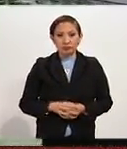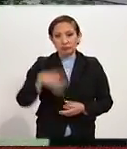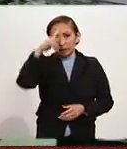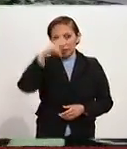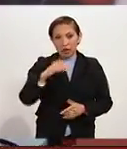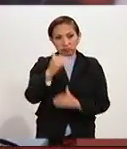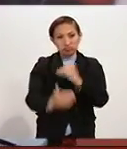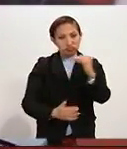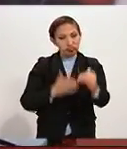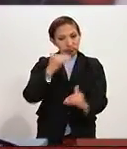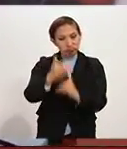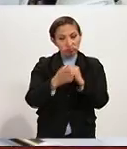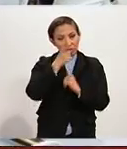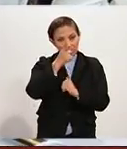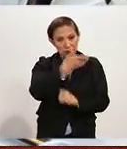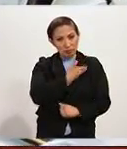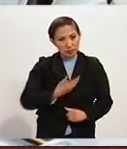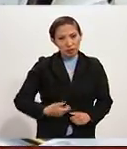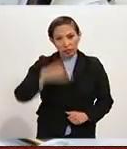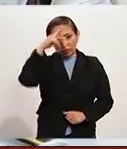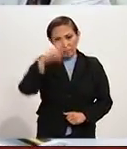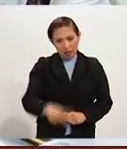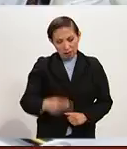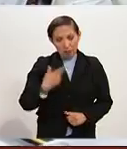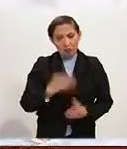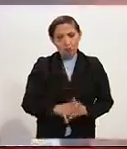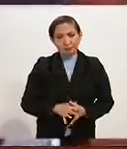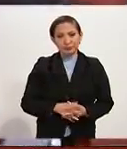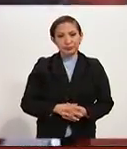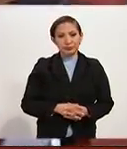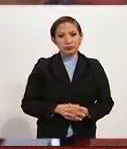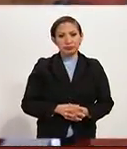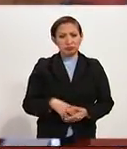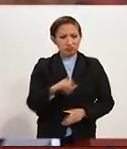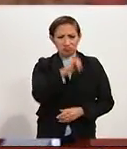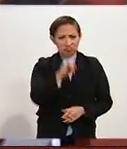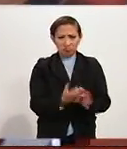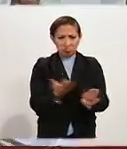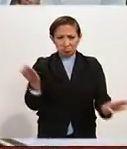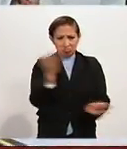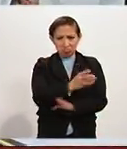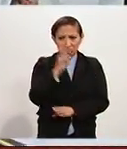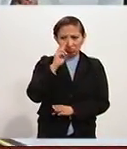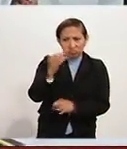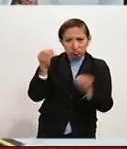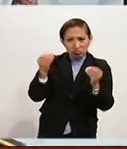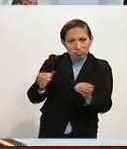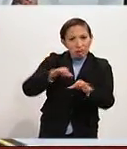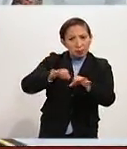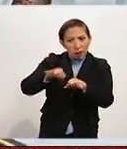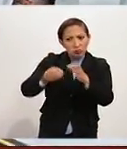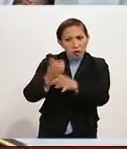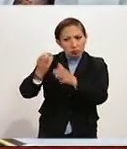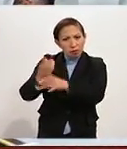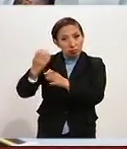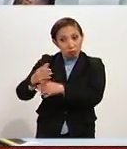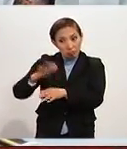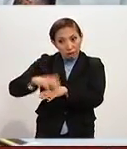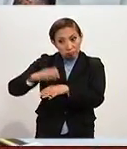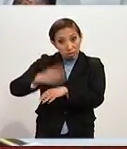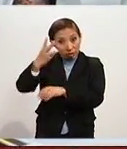México avanza, reitera el presidente Enrique Peña Nieto. Nunca antes se había generado tanto empleo